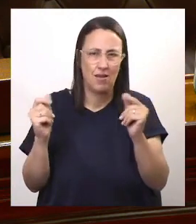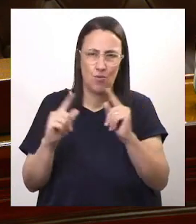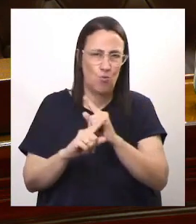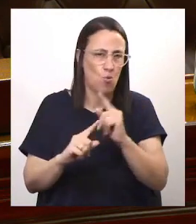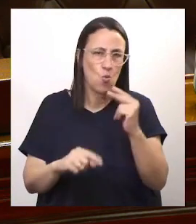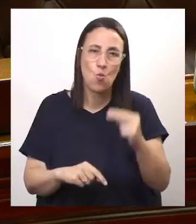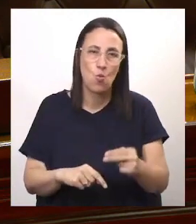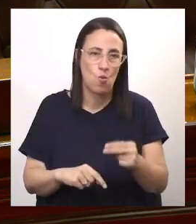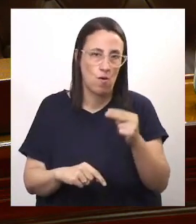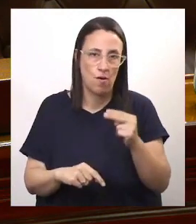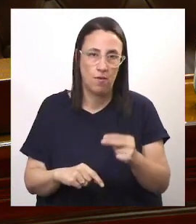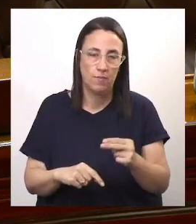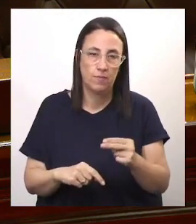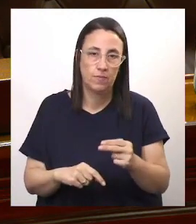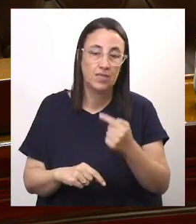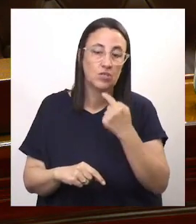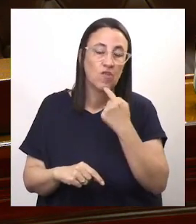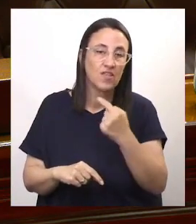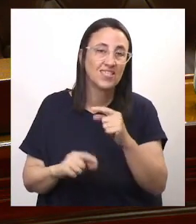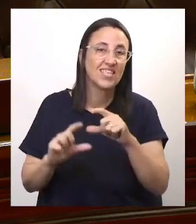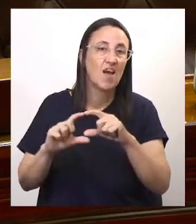tierra.